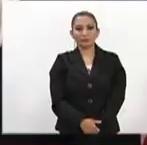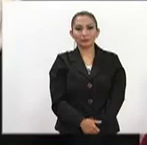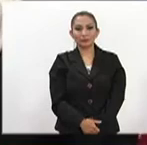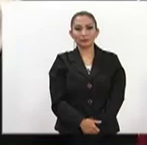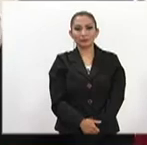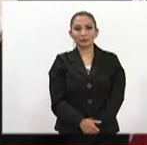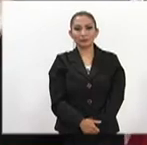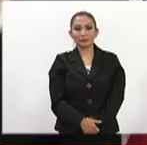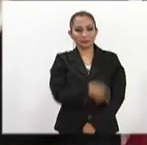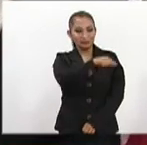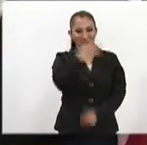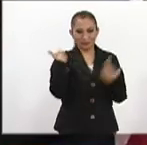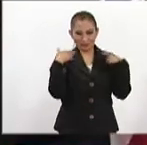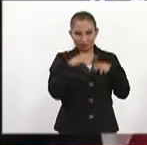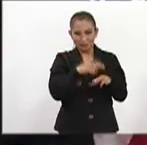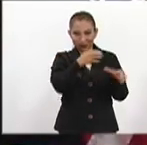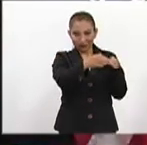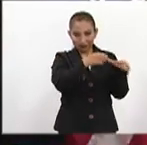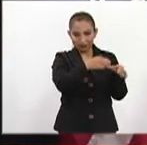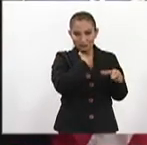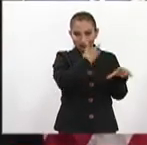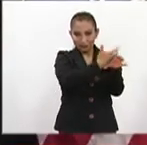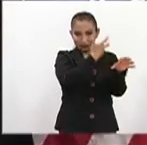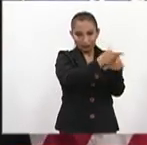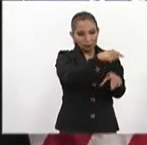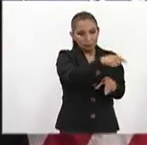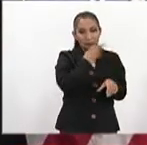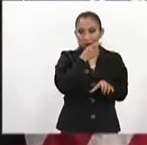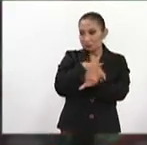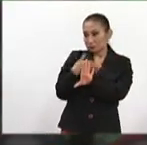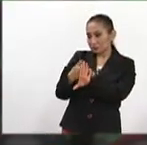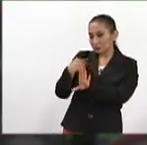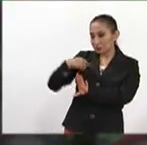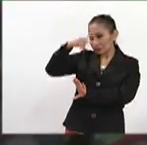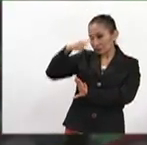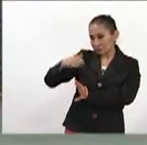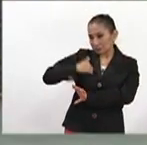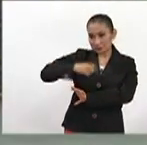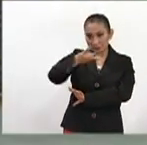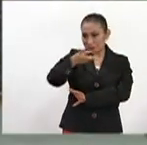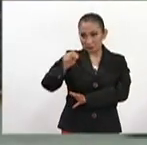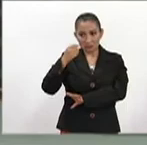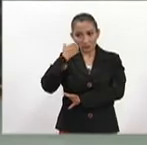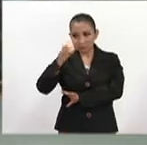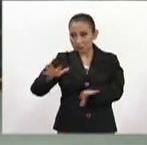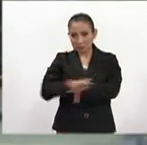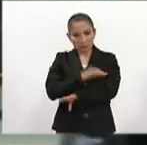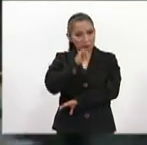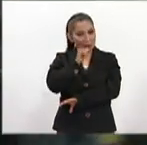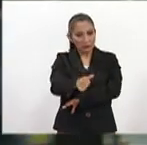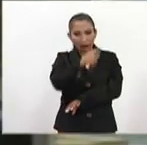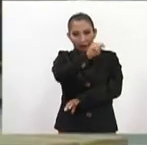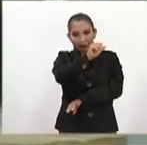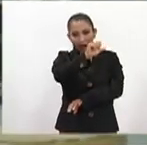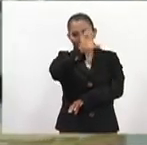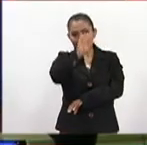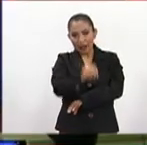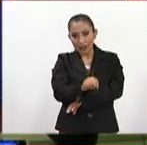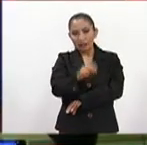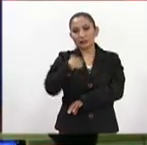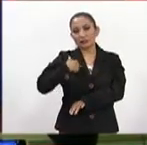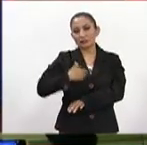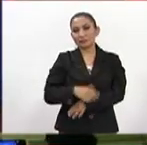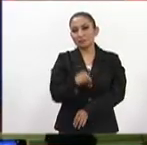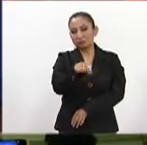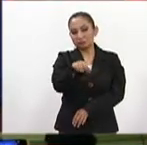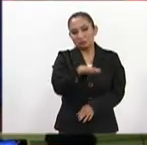Robert Lighthizer, representante comercial de Estados Unidos, acusó que México y Canadá no quieren hacer cambios en el Tratado de Libre Comercio de